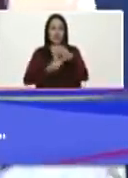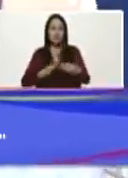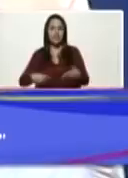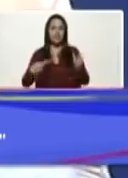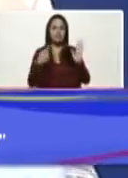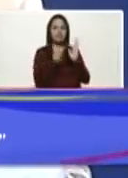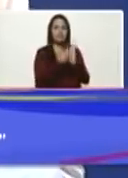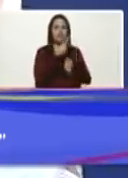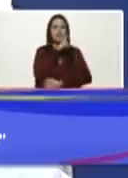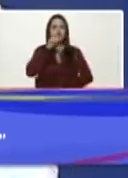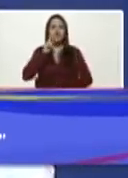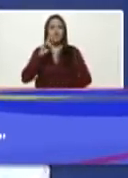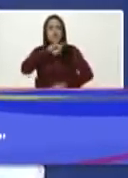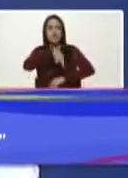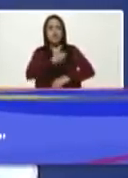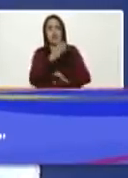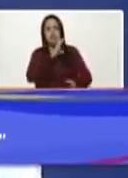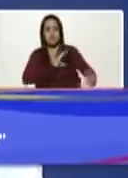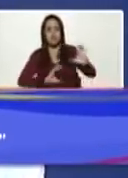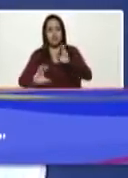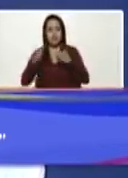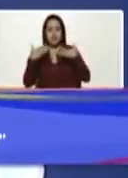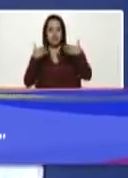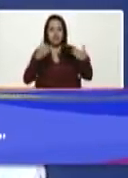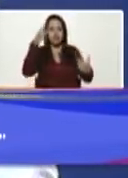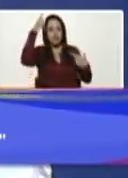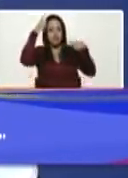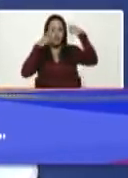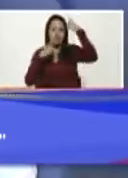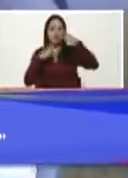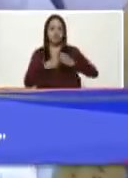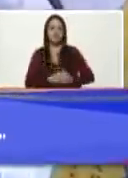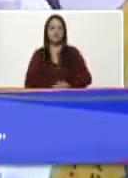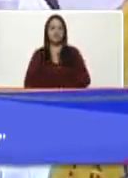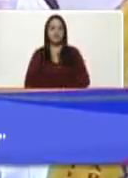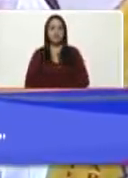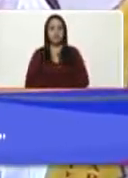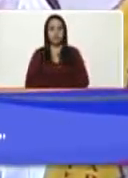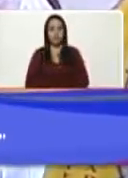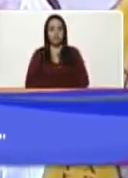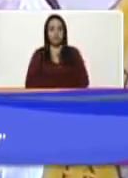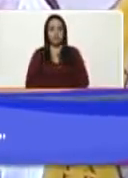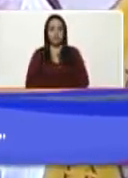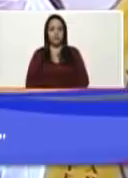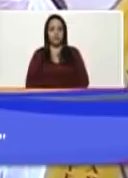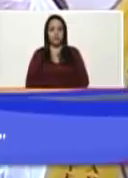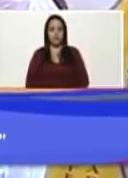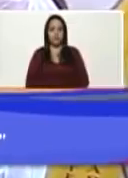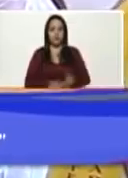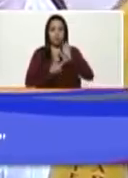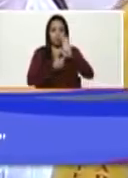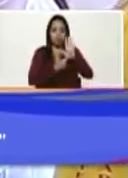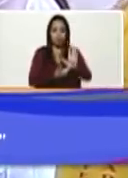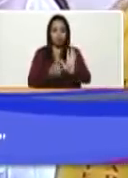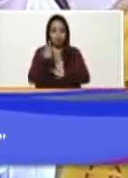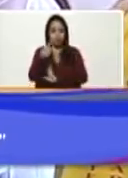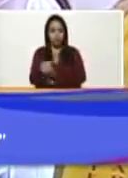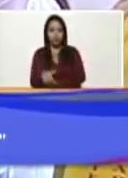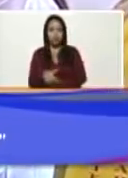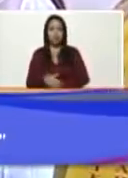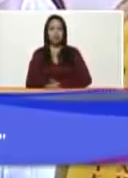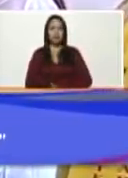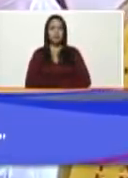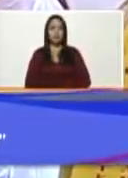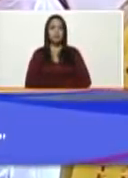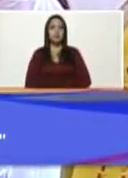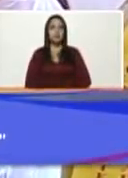las Ciencias de la Salud Hugo Chávez Frías. En las imágenes, el momento